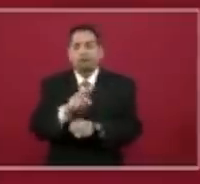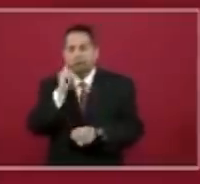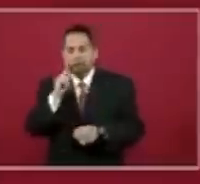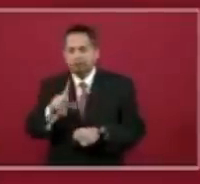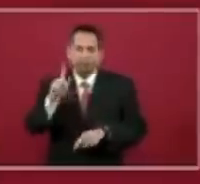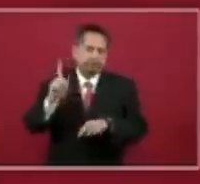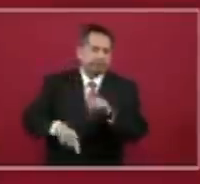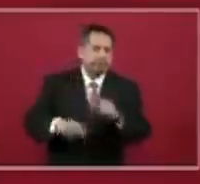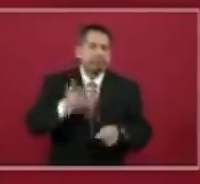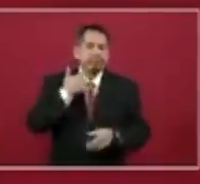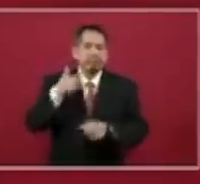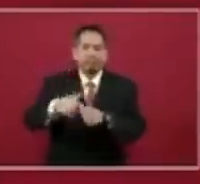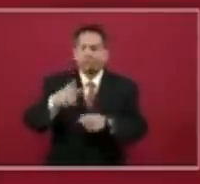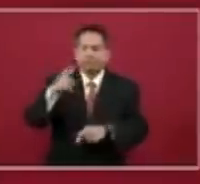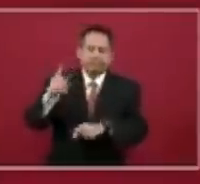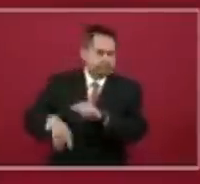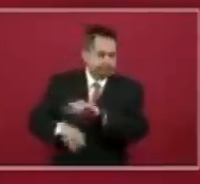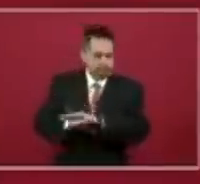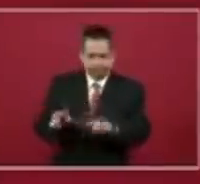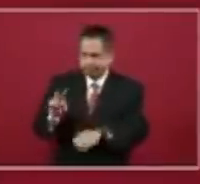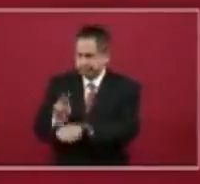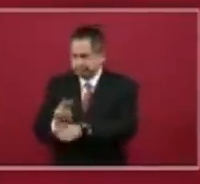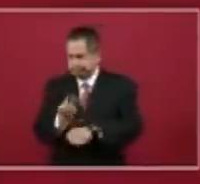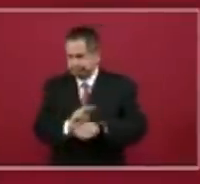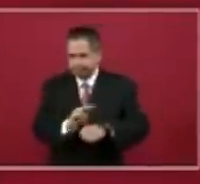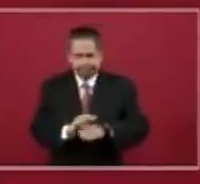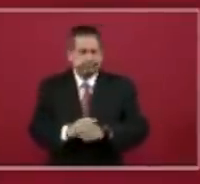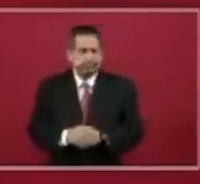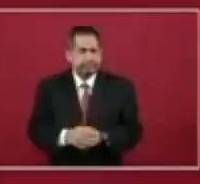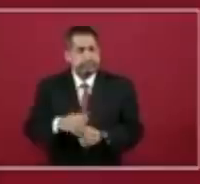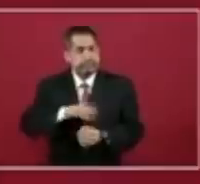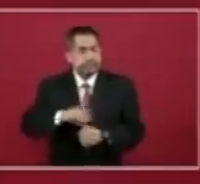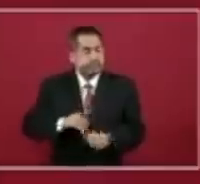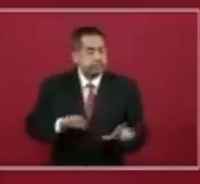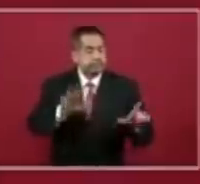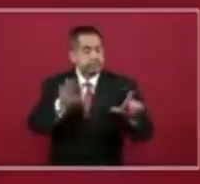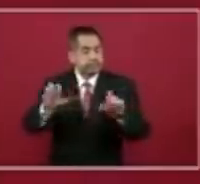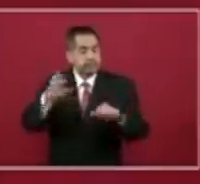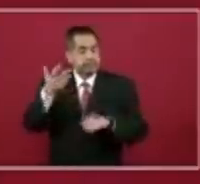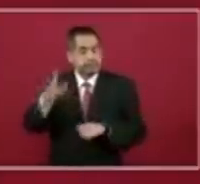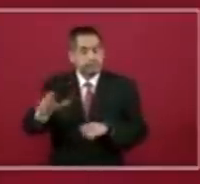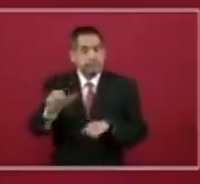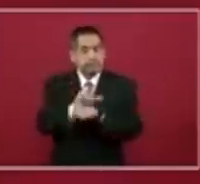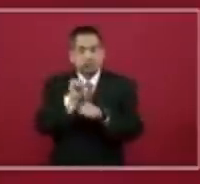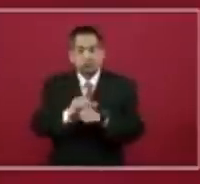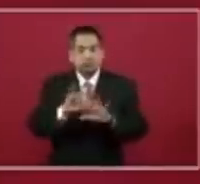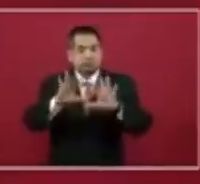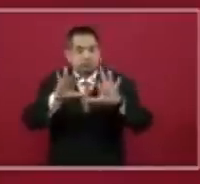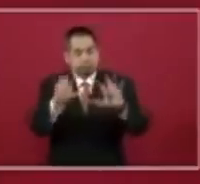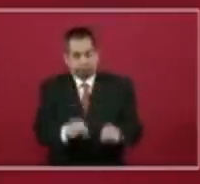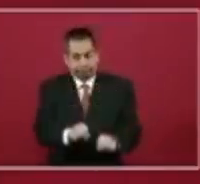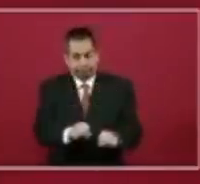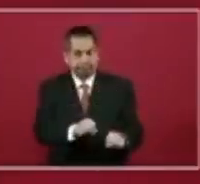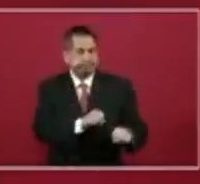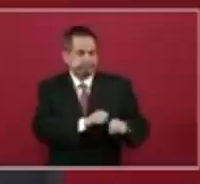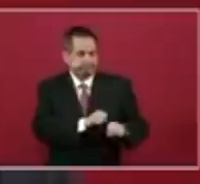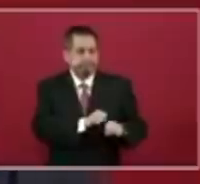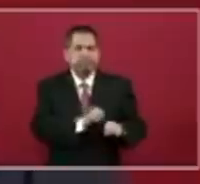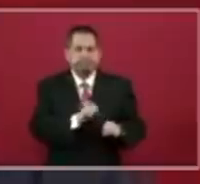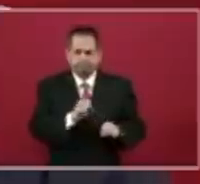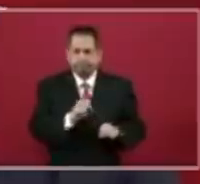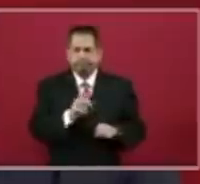mercado ilícito de combustibles. Hay 710 vehículos asegurados como producto de